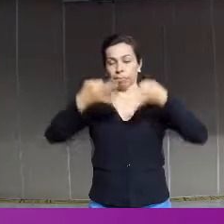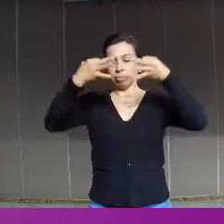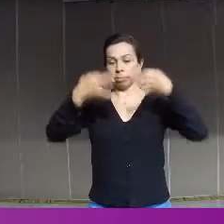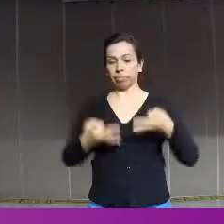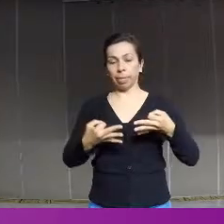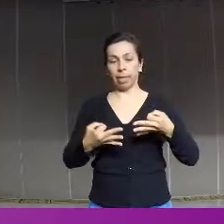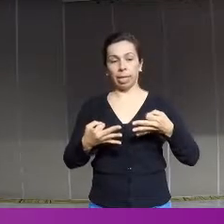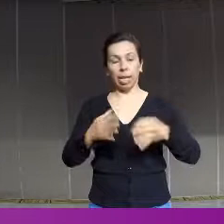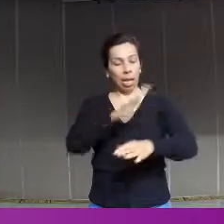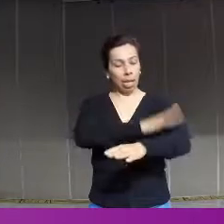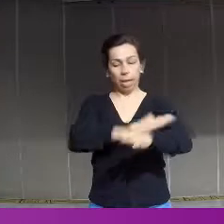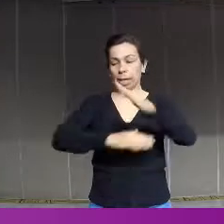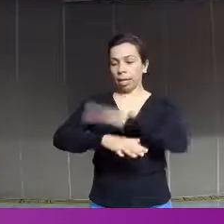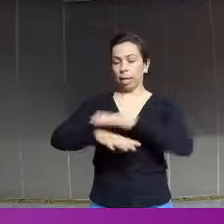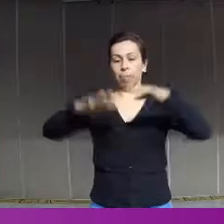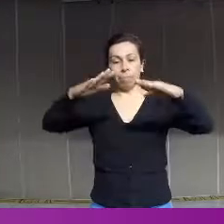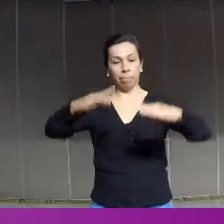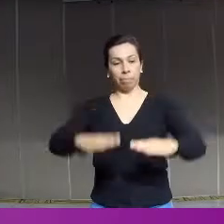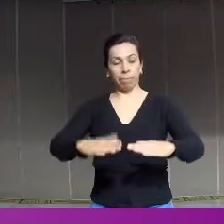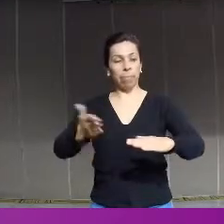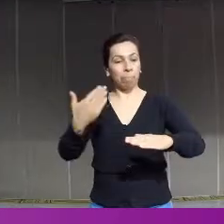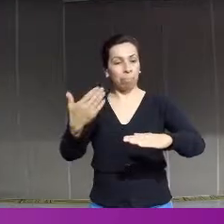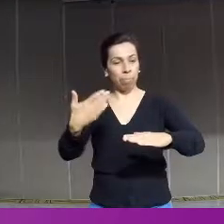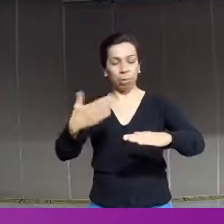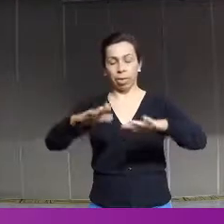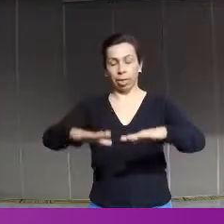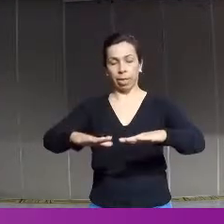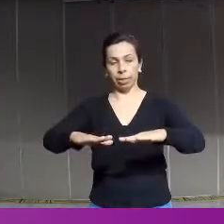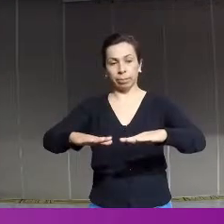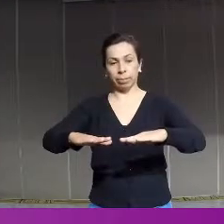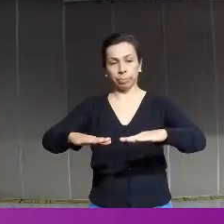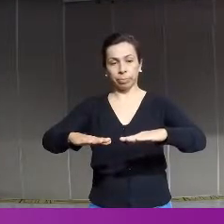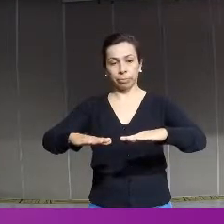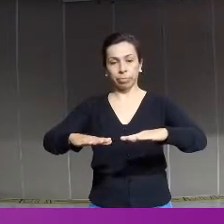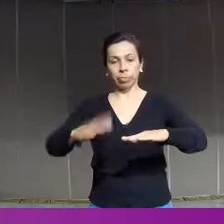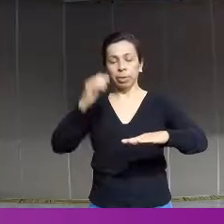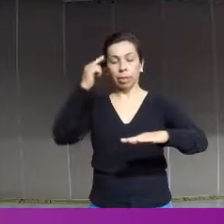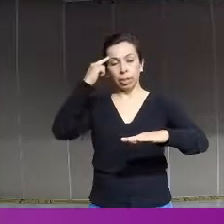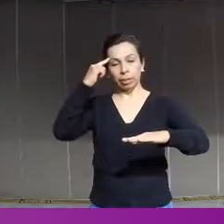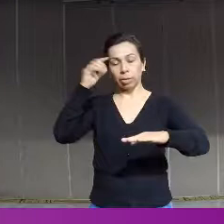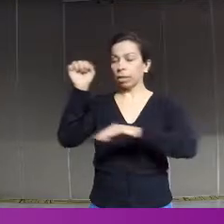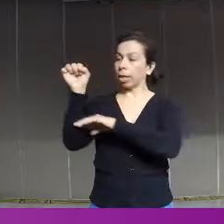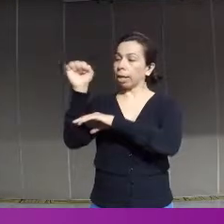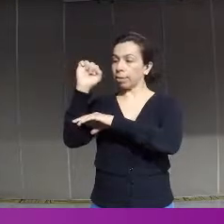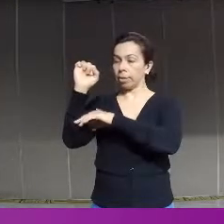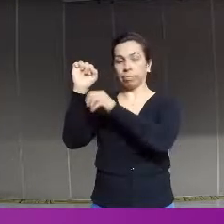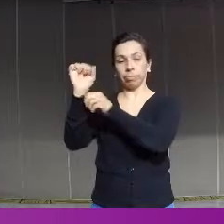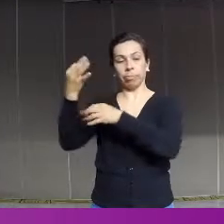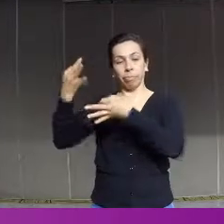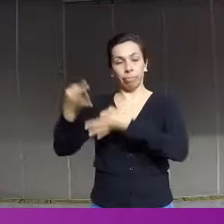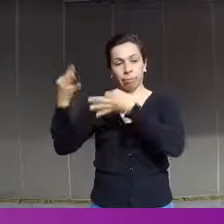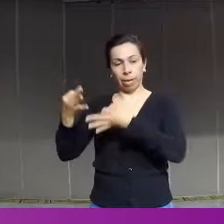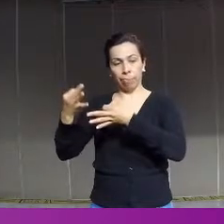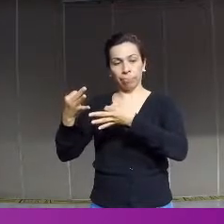la línea media me permite tener un buen control cefálico. El equipamiento,